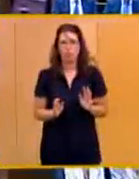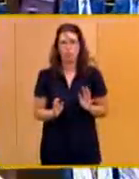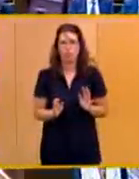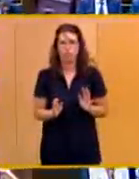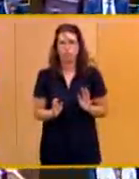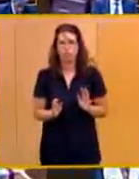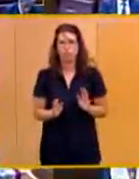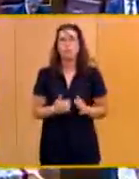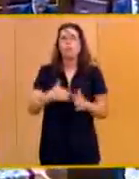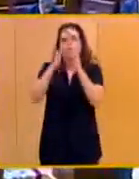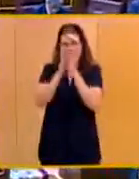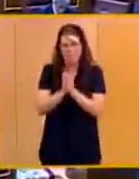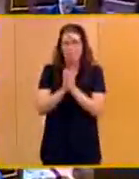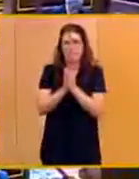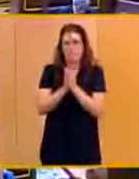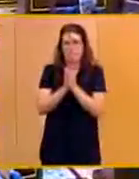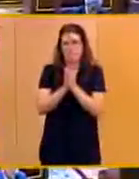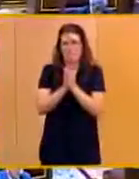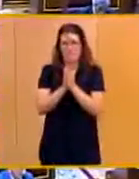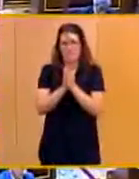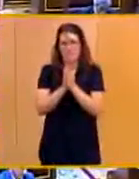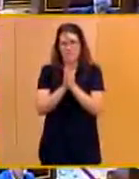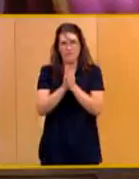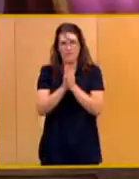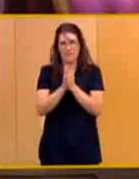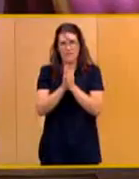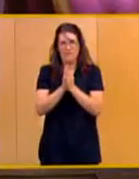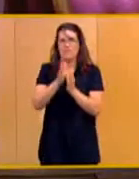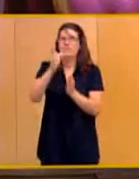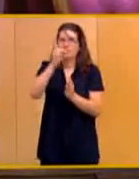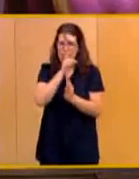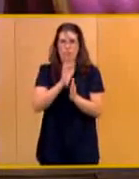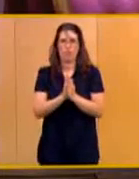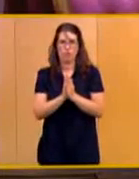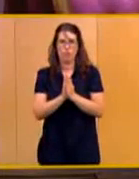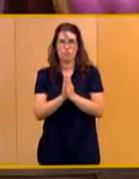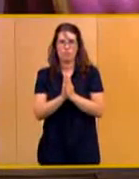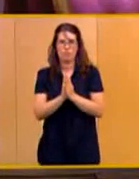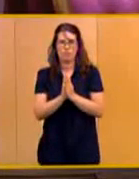Les ruego tengan la bondad de guardar silencio.